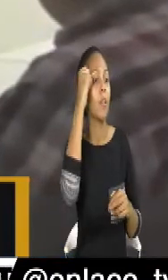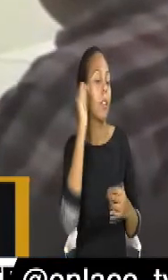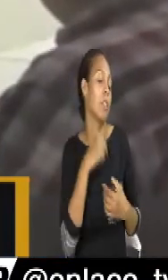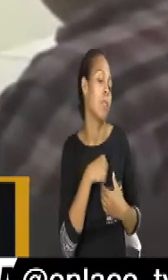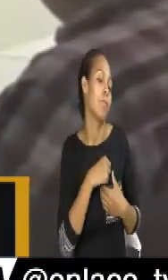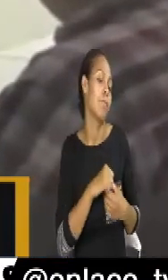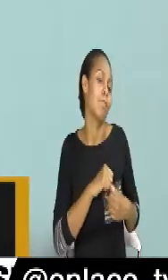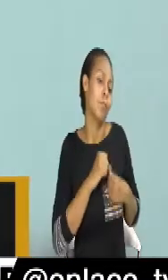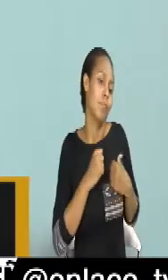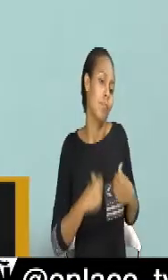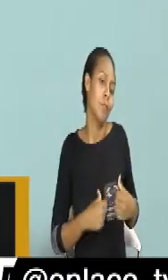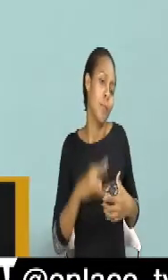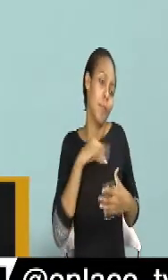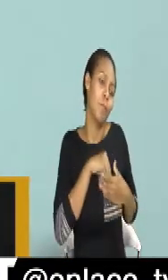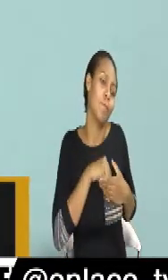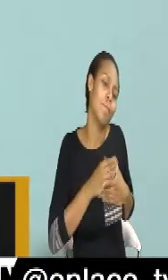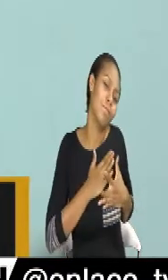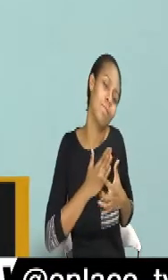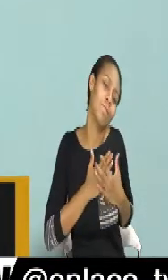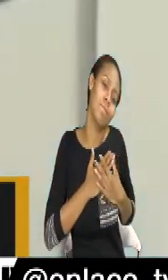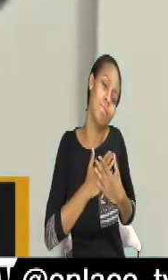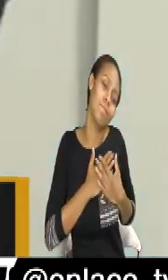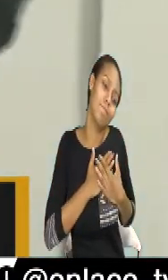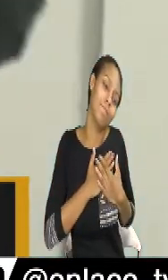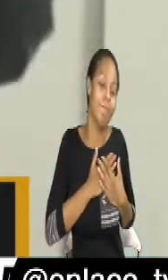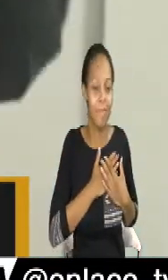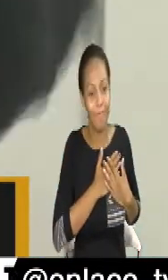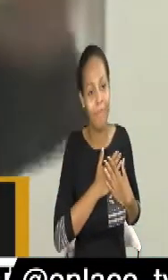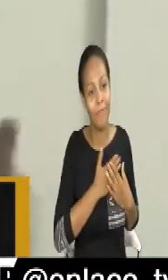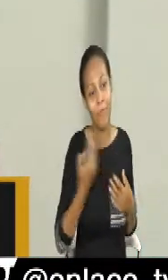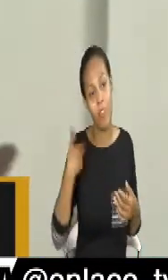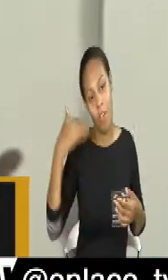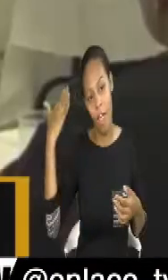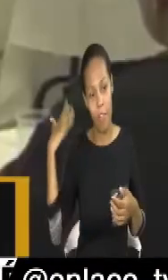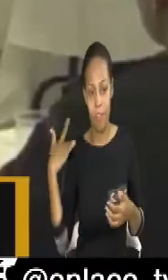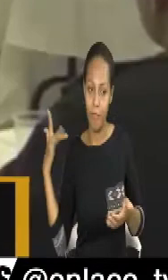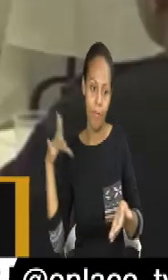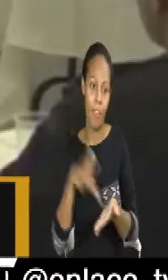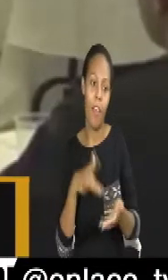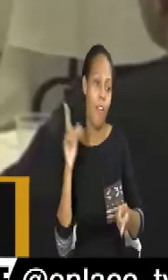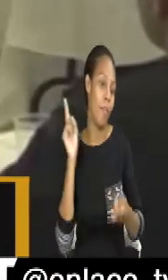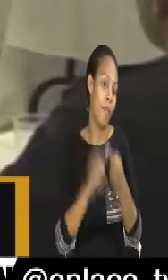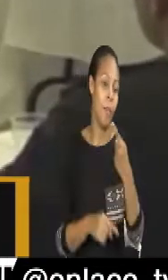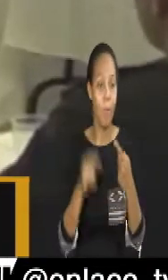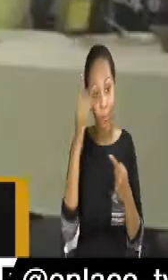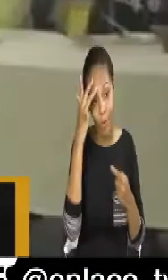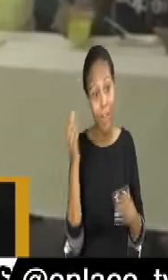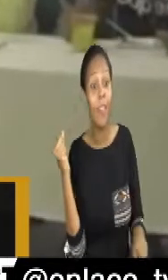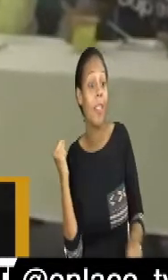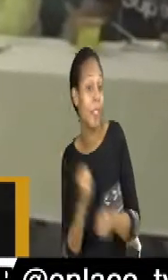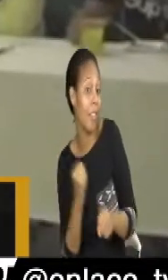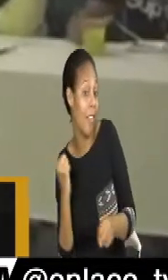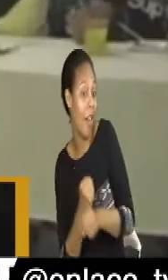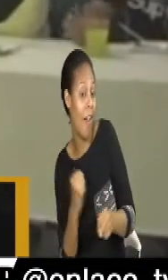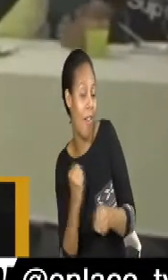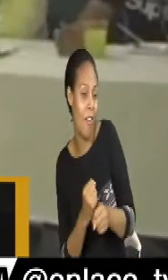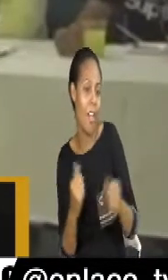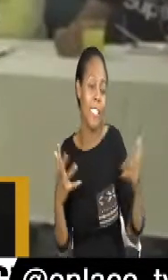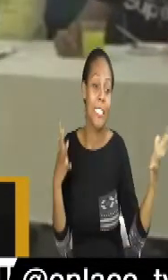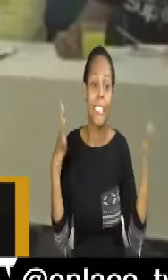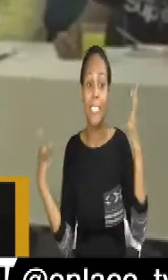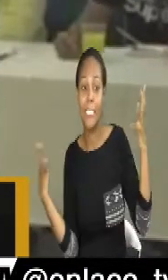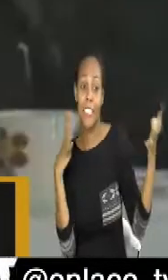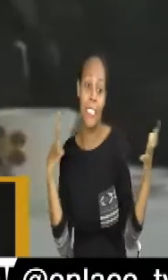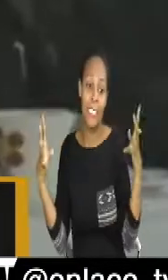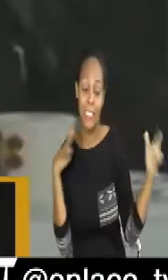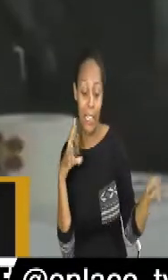había podido venir antes porque, de hecho, el trabajo y todas las afugias de esta actividad le quitan uno tiempo,